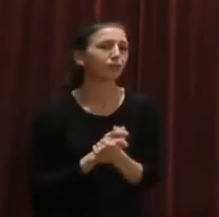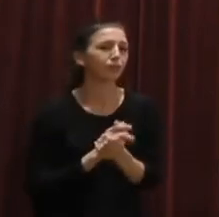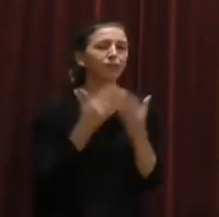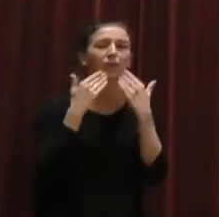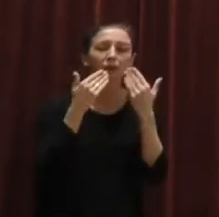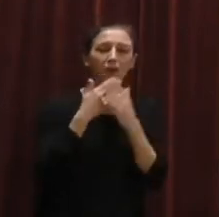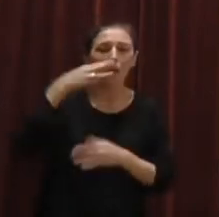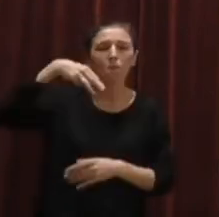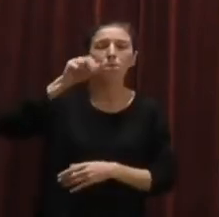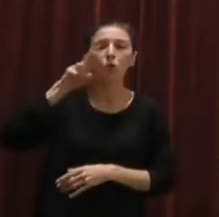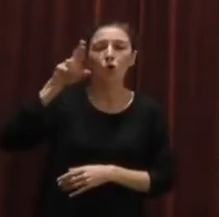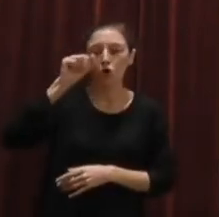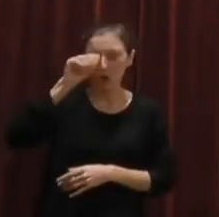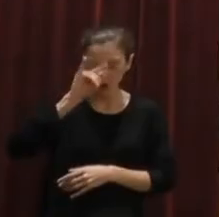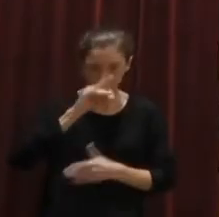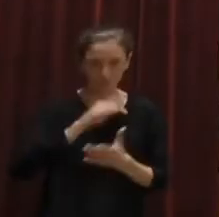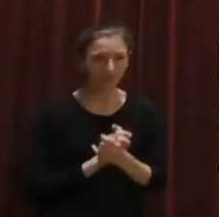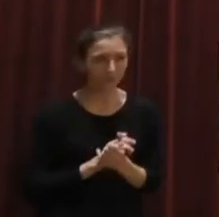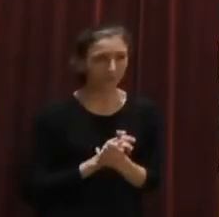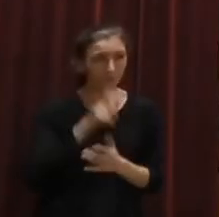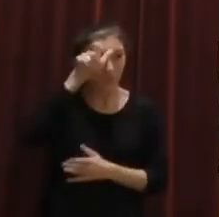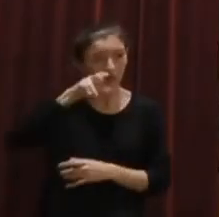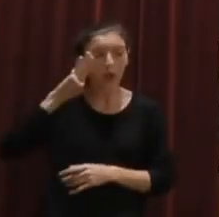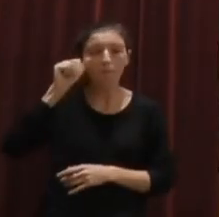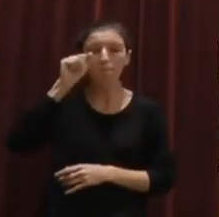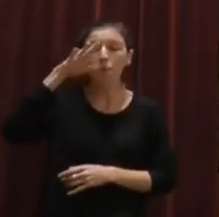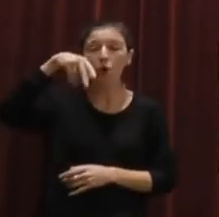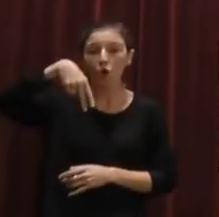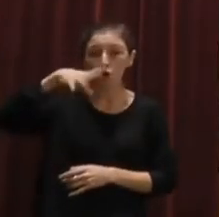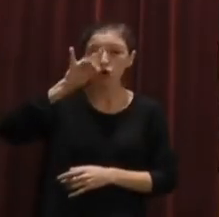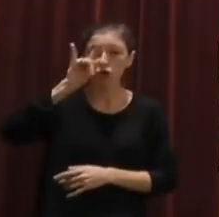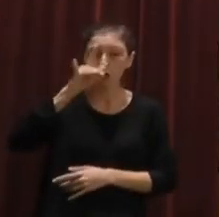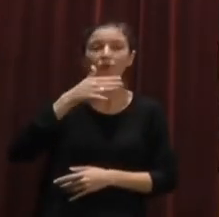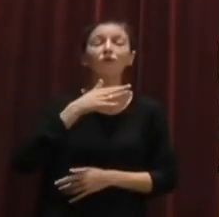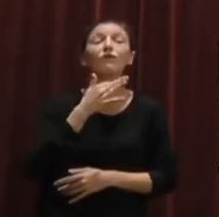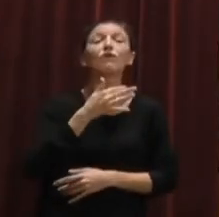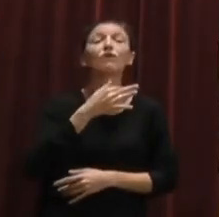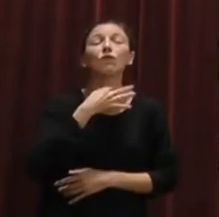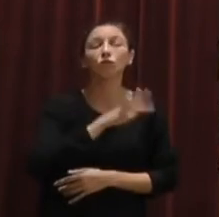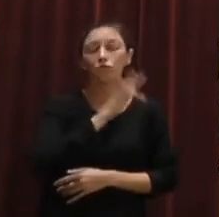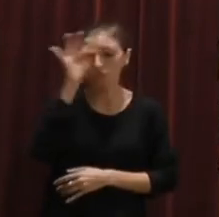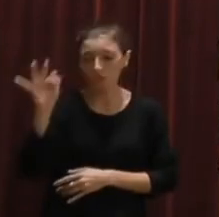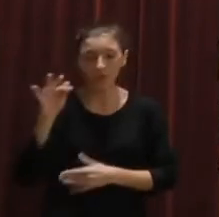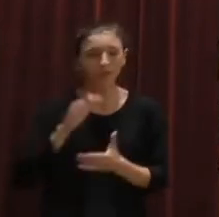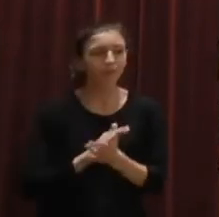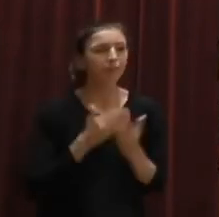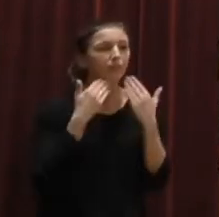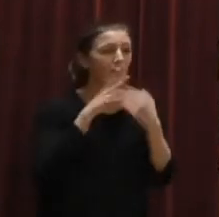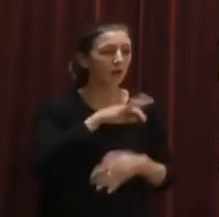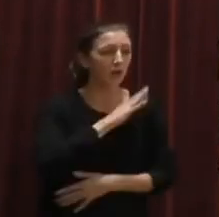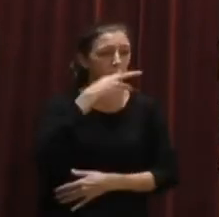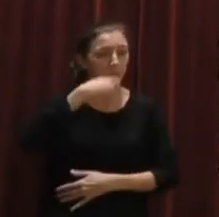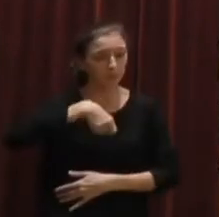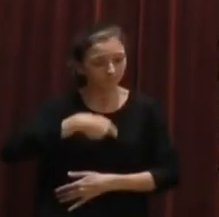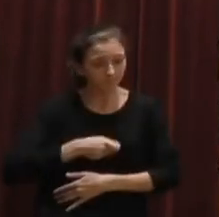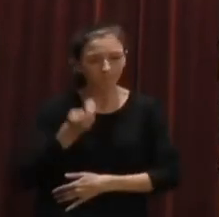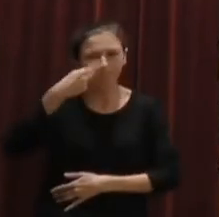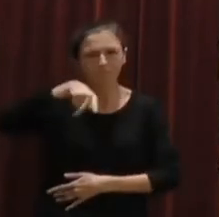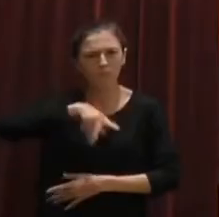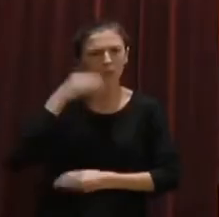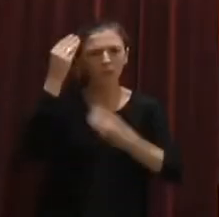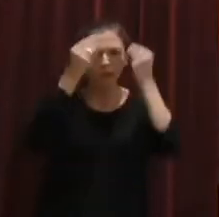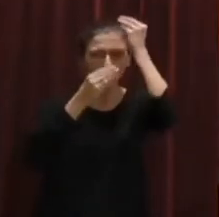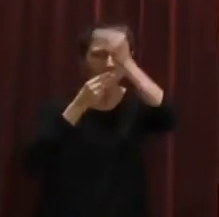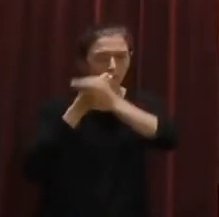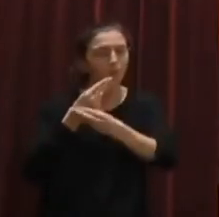Gracias, señor Morras. Tiene la palabra el señor conseller Malpons. Muchas gracias, señor presidente. Efectivamente, creo que sí que ha de ser